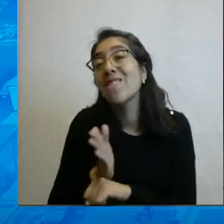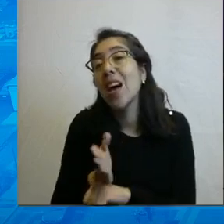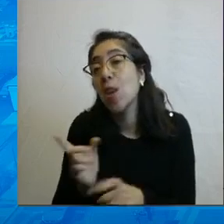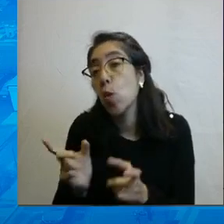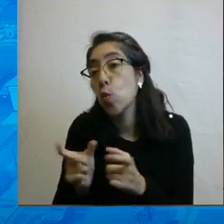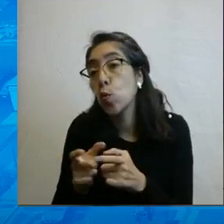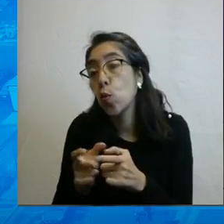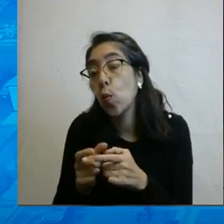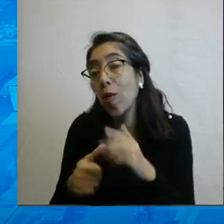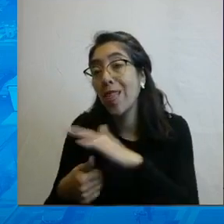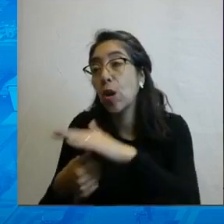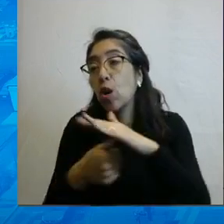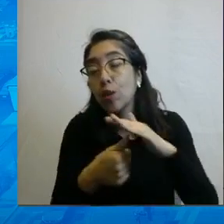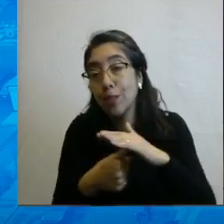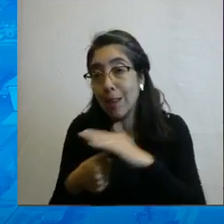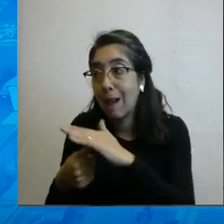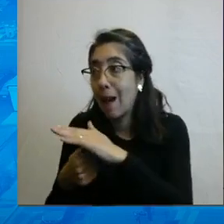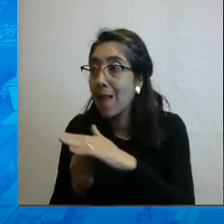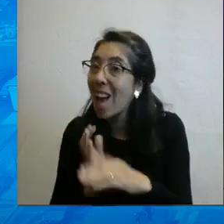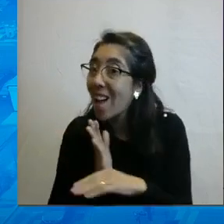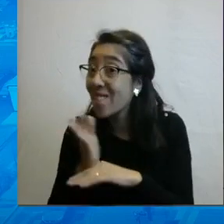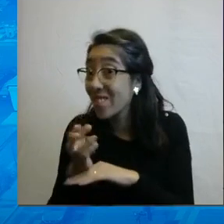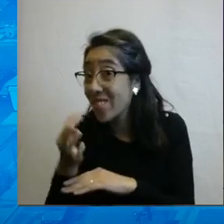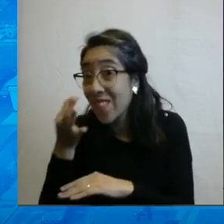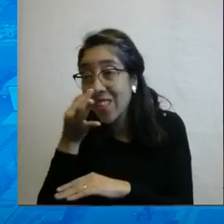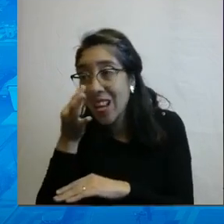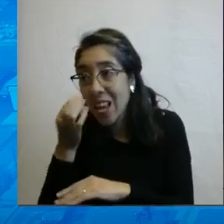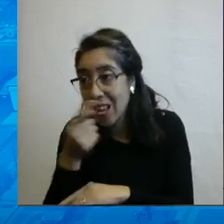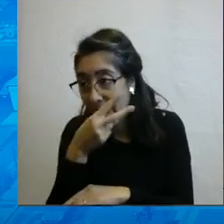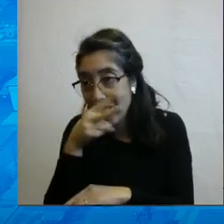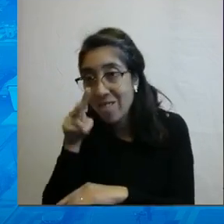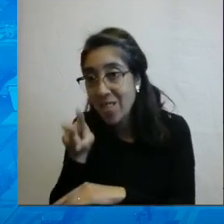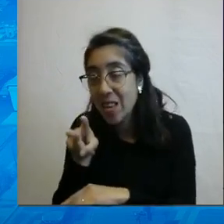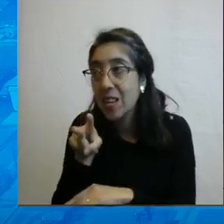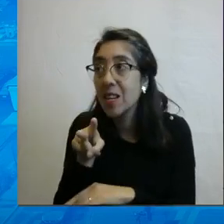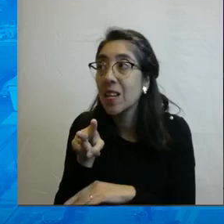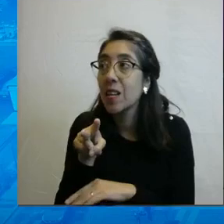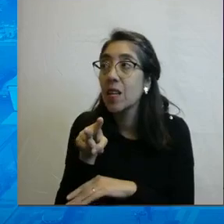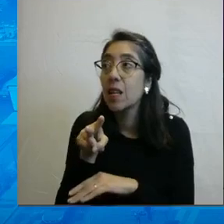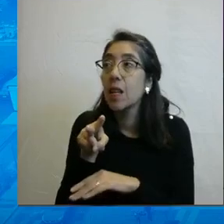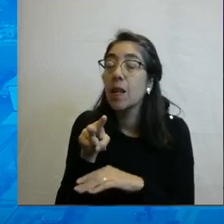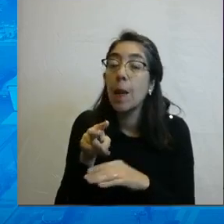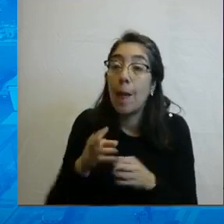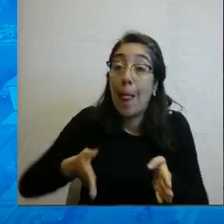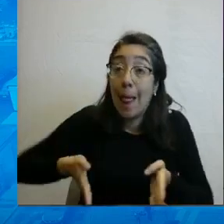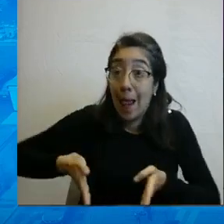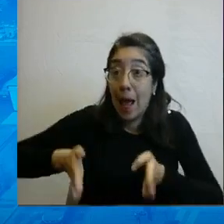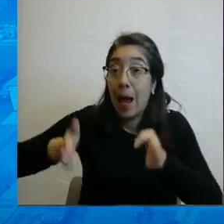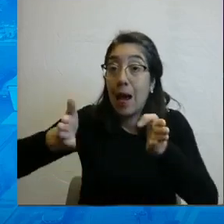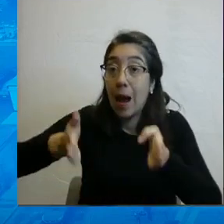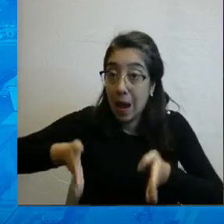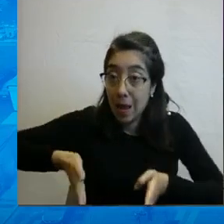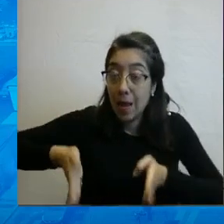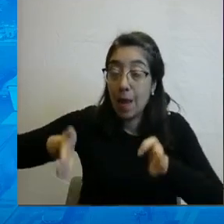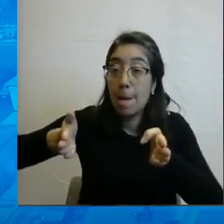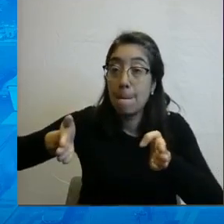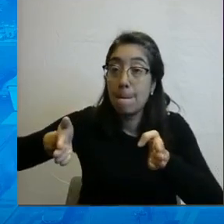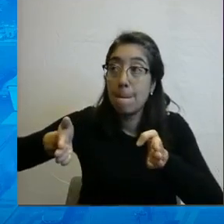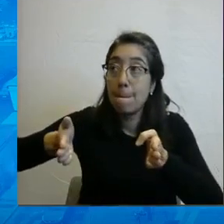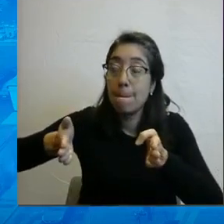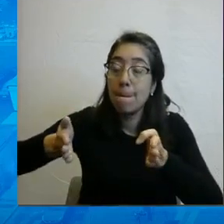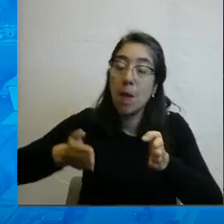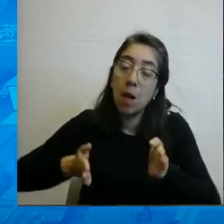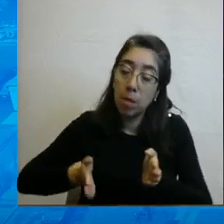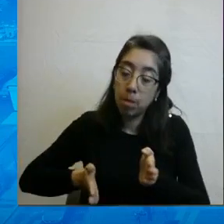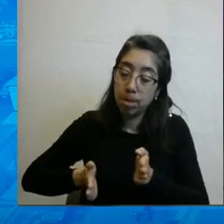está cerrada y que por ahí no se va a poder entrar. Pero la vuelta que se da, que es una L, la calle que está abierta es media cuadra,